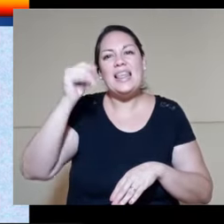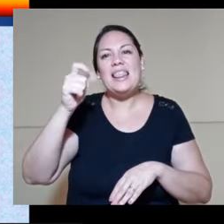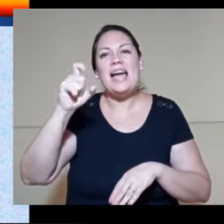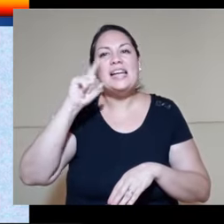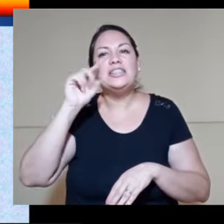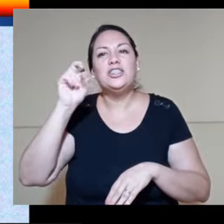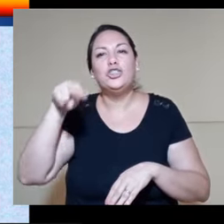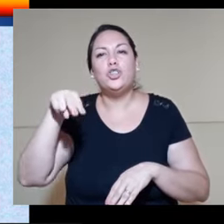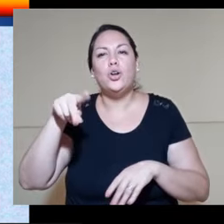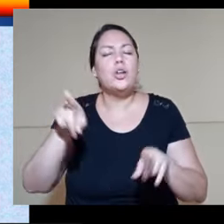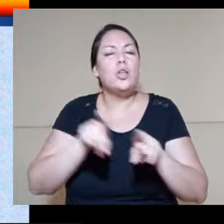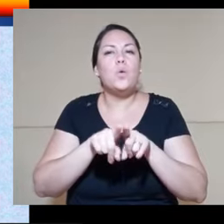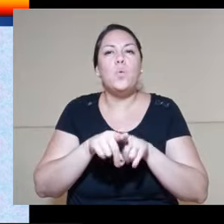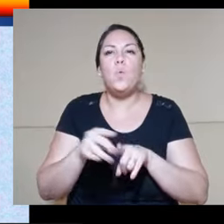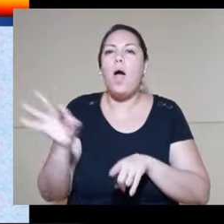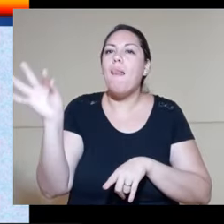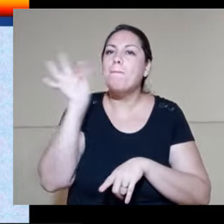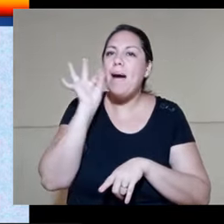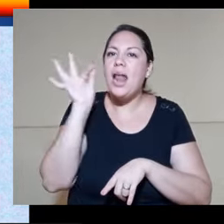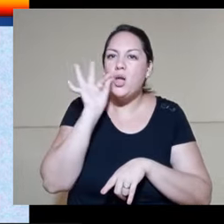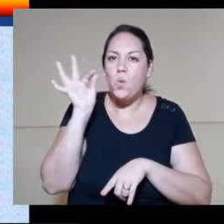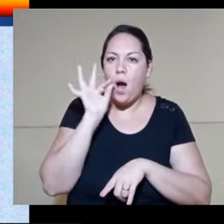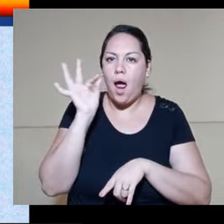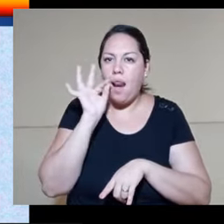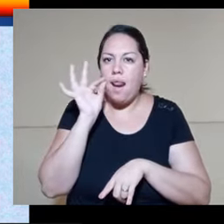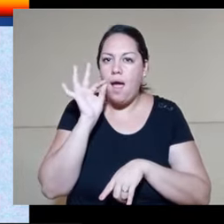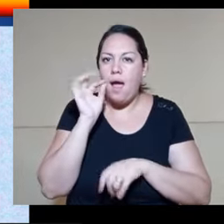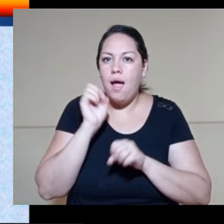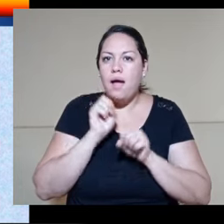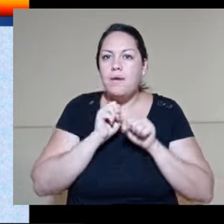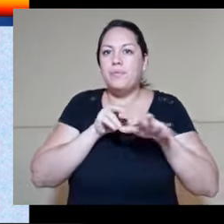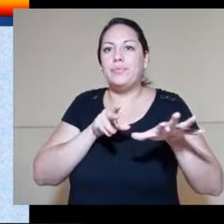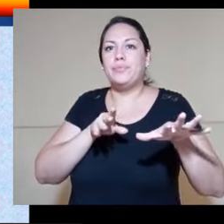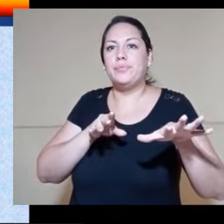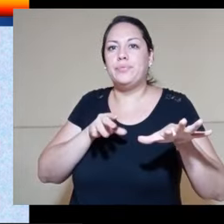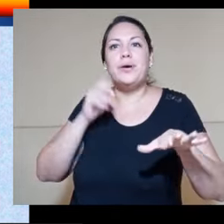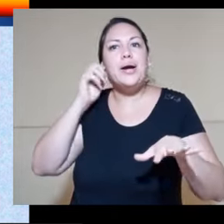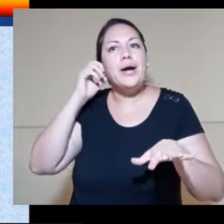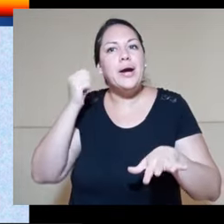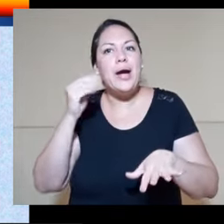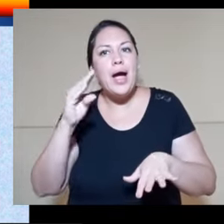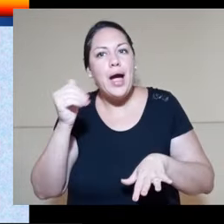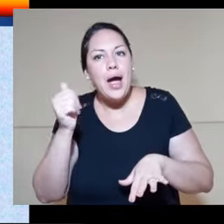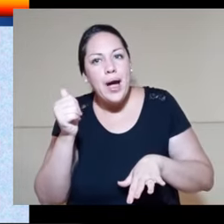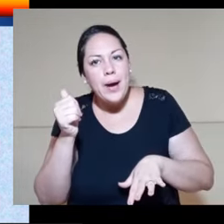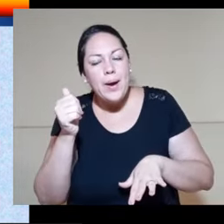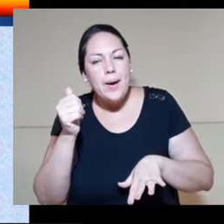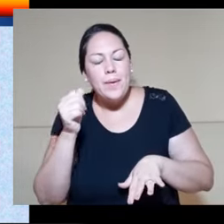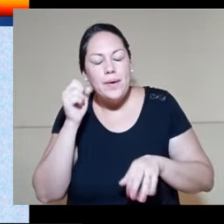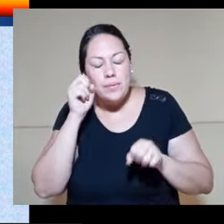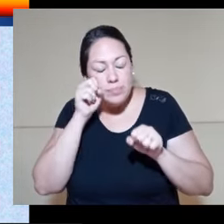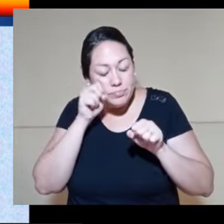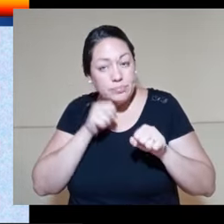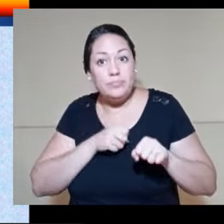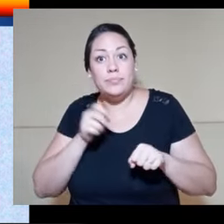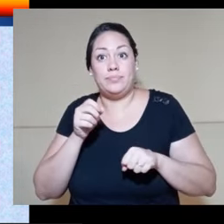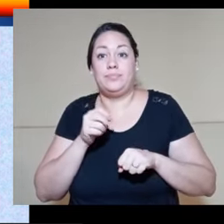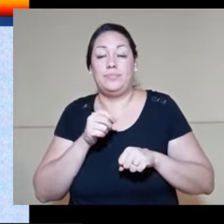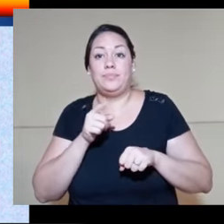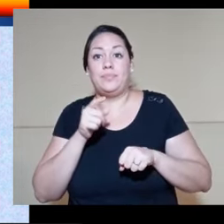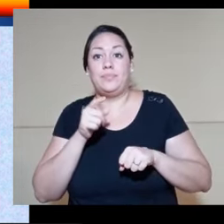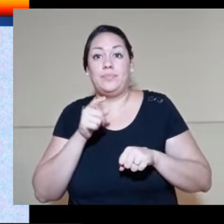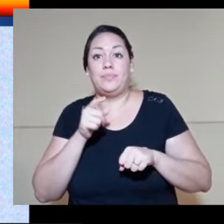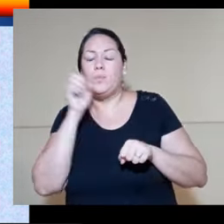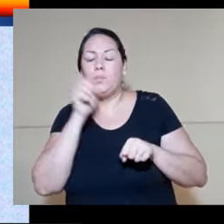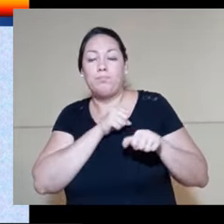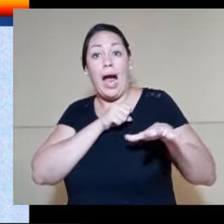tranquilizante. La marihuana también a veces produce liberación GABA, por eso la marihuana es más, en